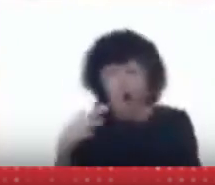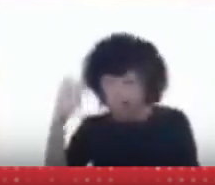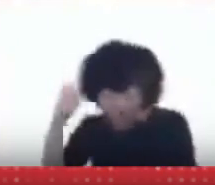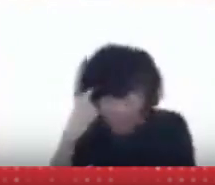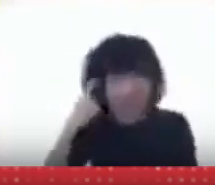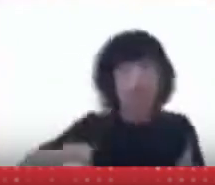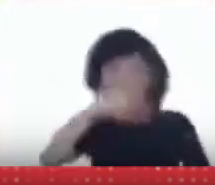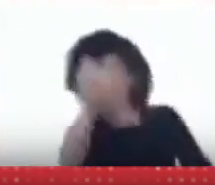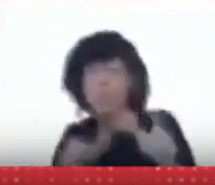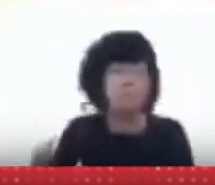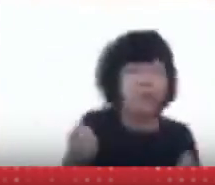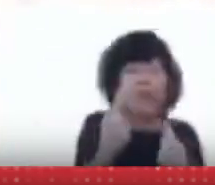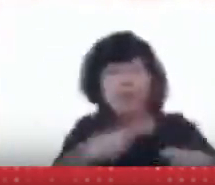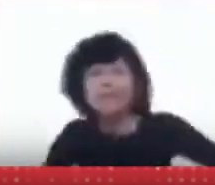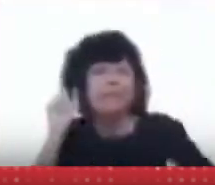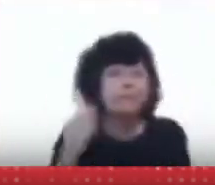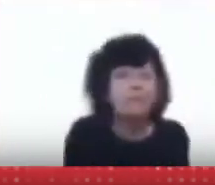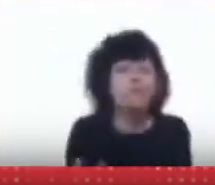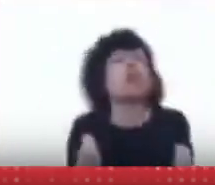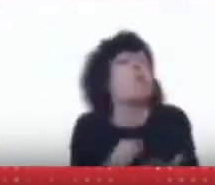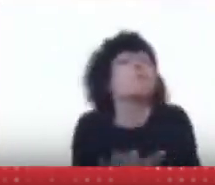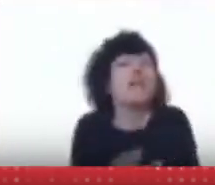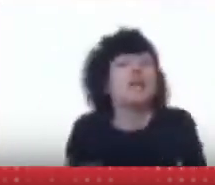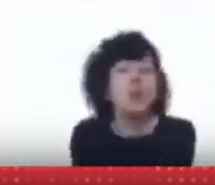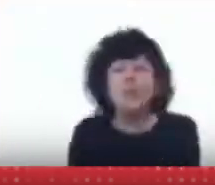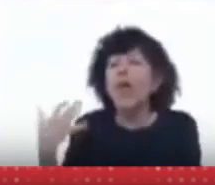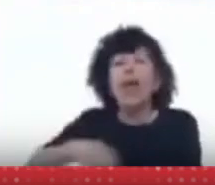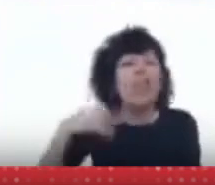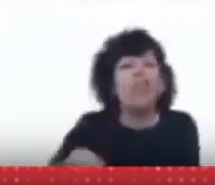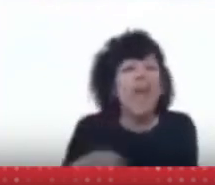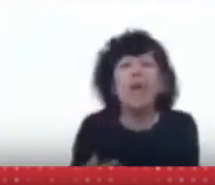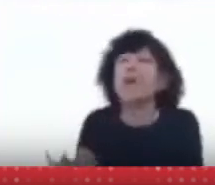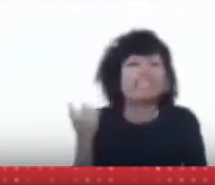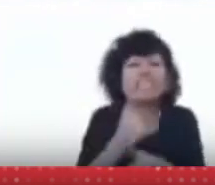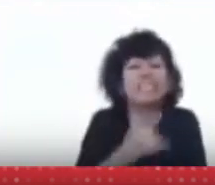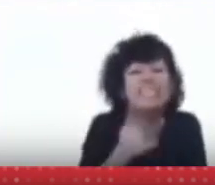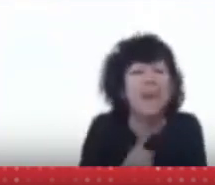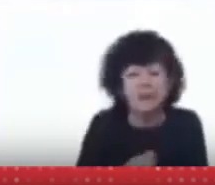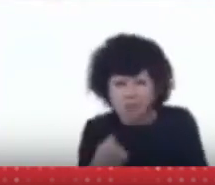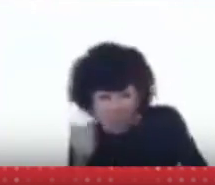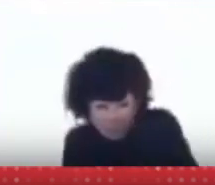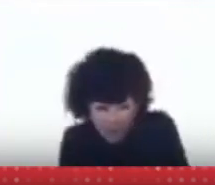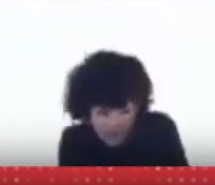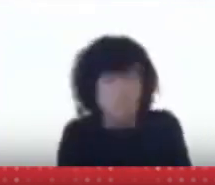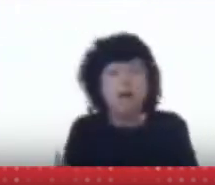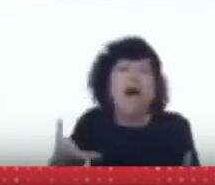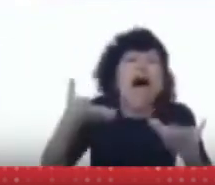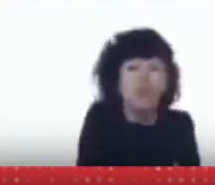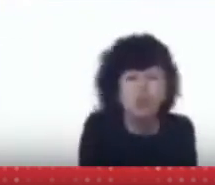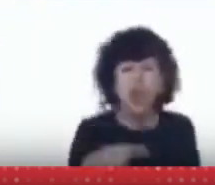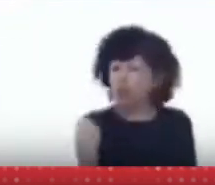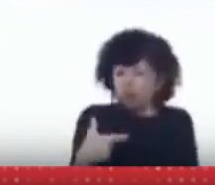en los otros y las otras, que se resuelve tendiendo de la mano al que lo necesita. Fuimos un